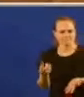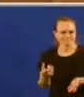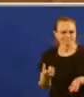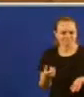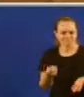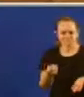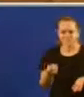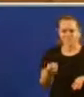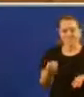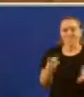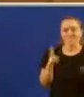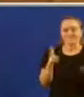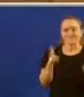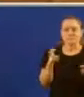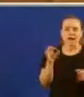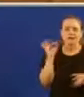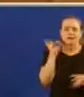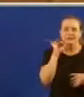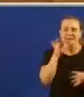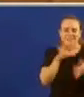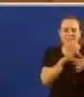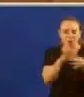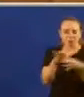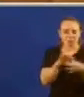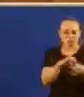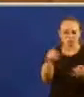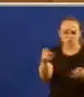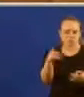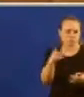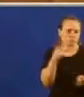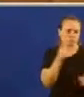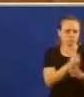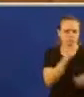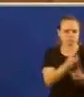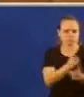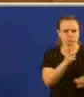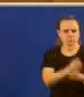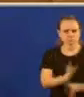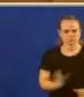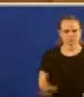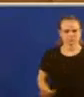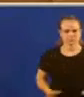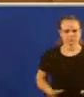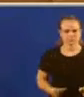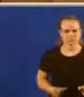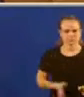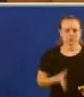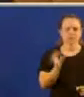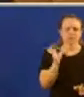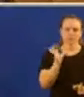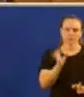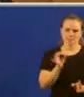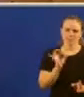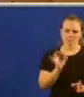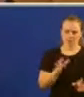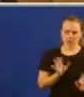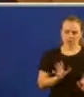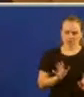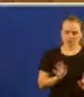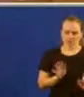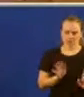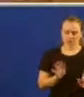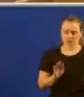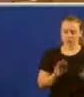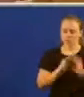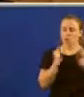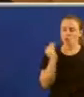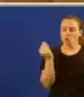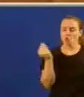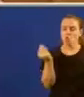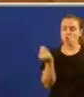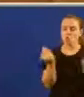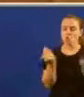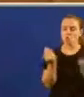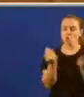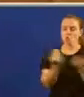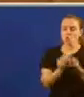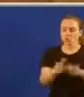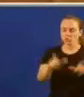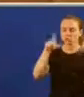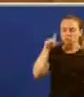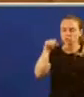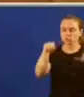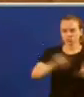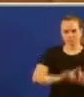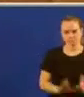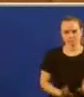como galegos e como galegas. Pero efectivamente, o mundo non xira sobre a súa cabeza. E hai,